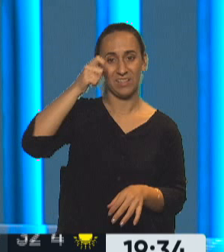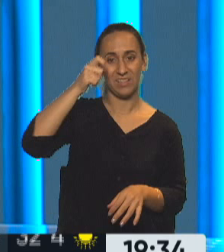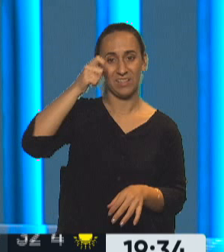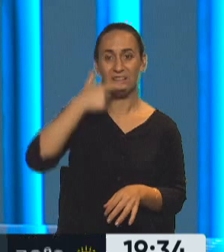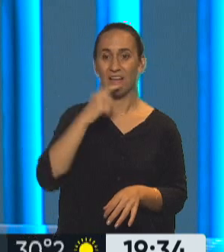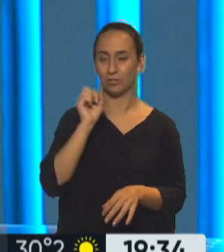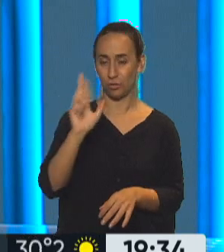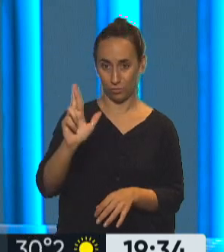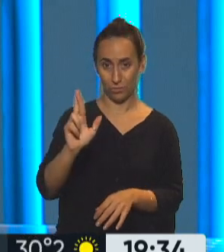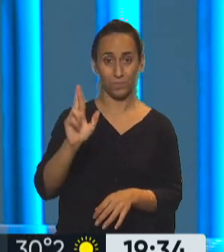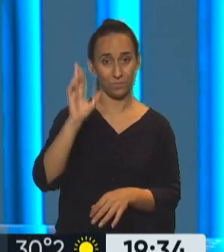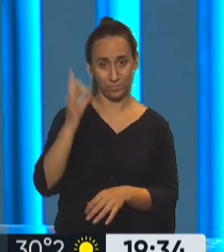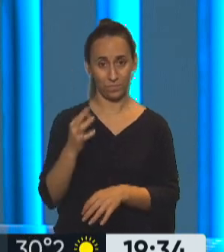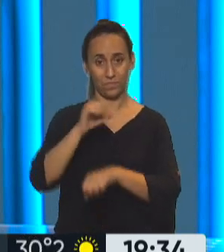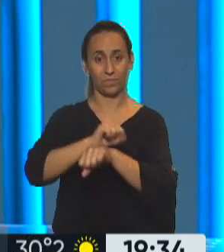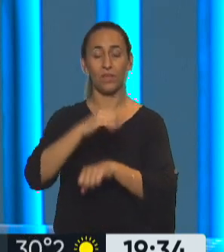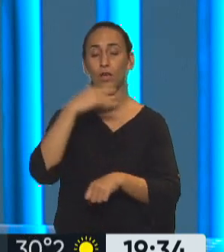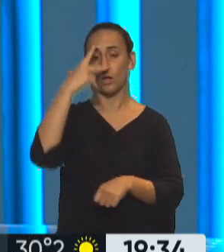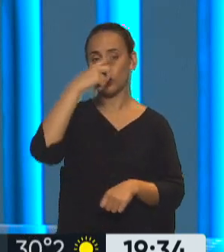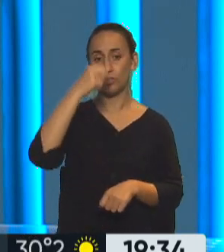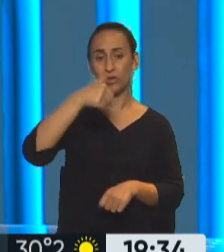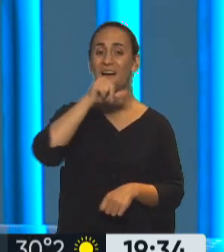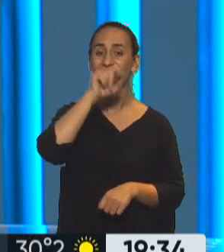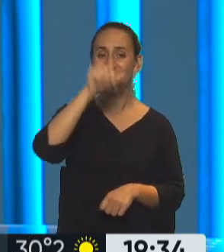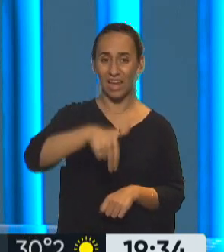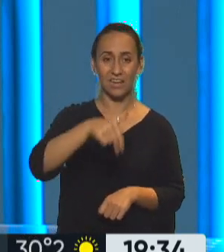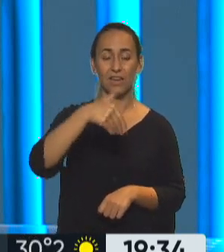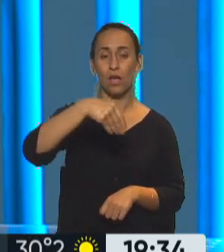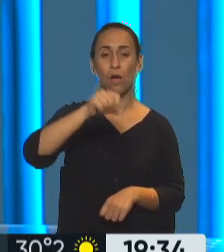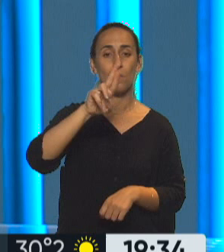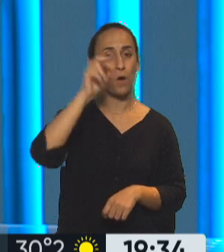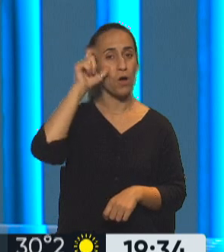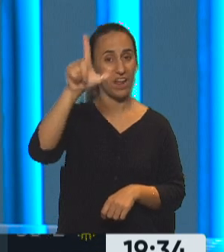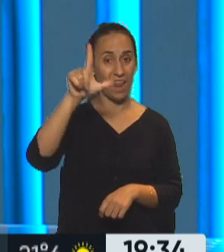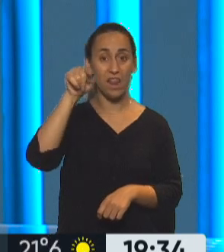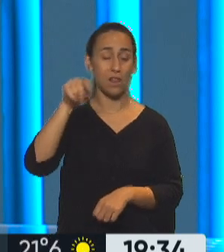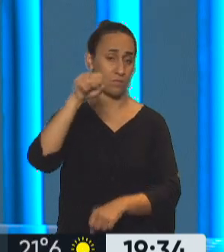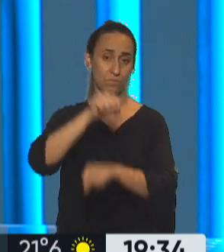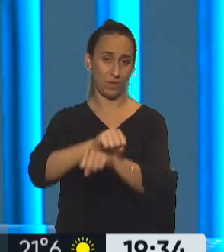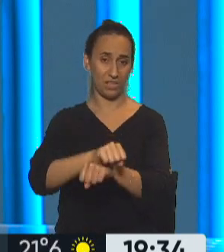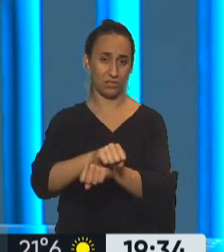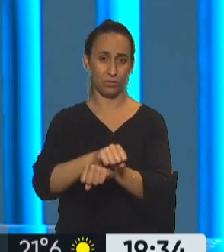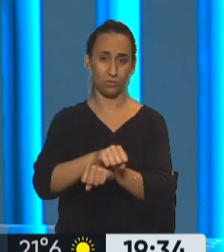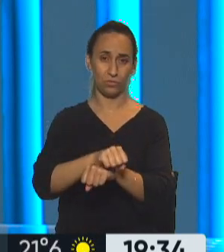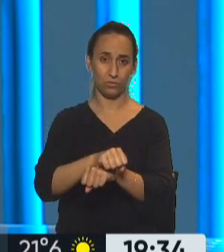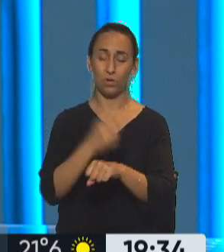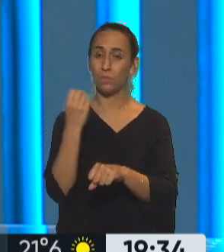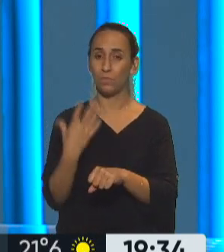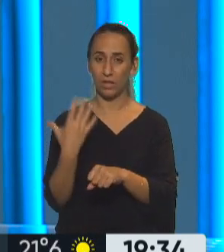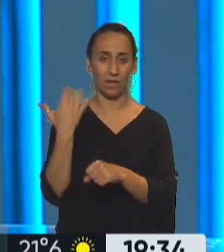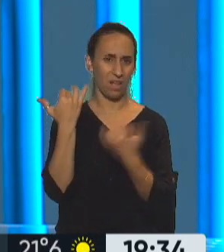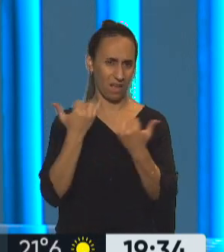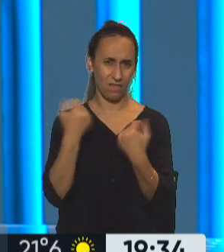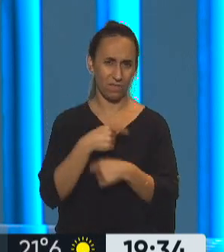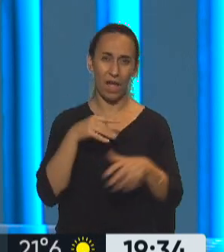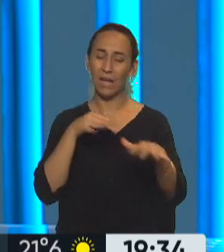está detenido y Jonathan Morel es uno de los referentes de revolución popular está detenido porque entre otras actividades